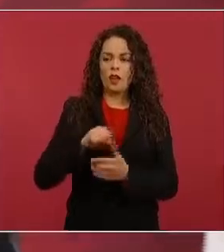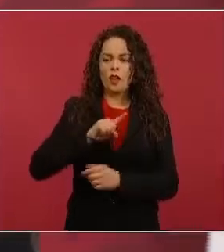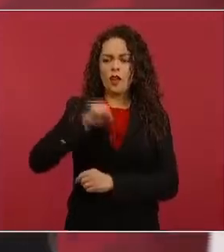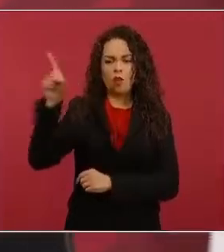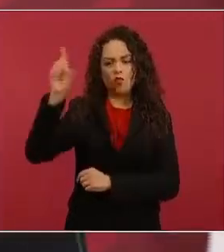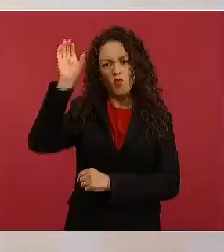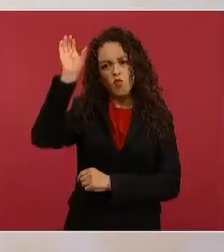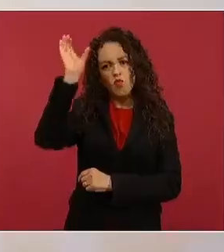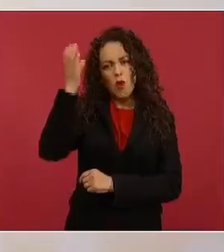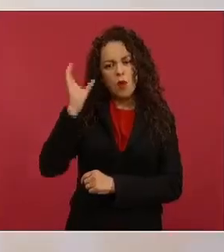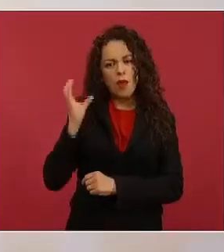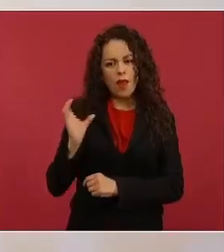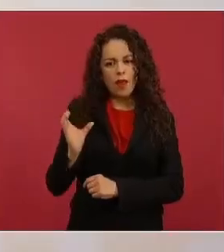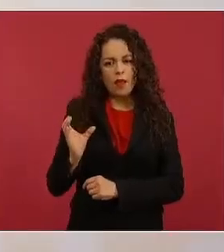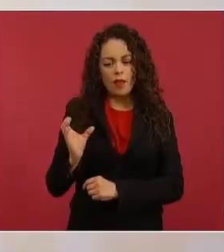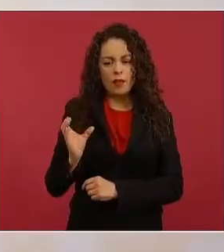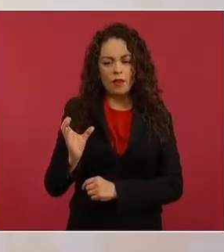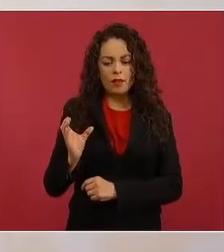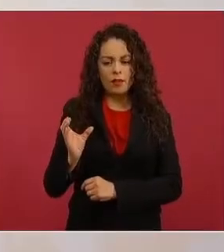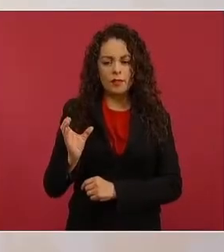Coahuila,